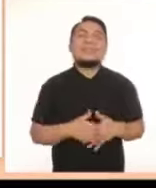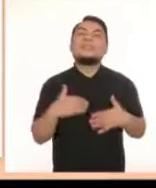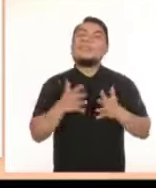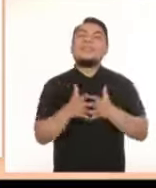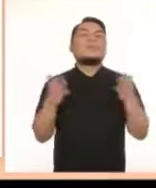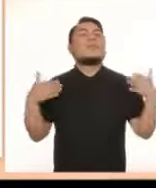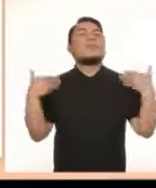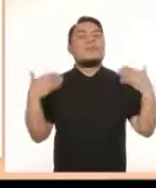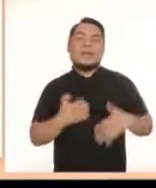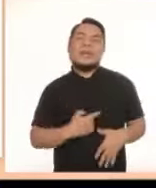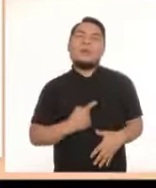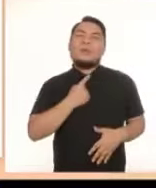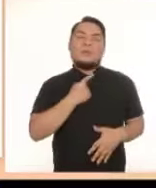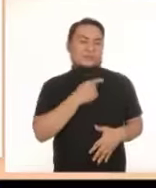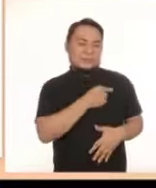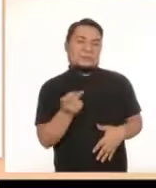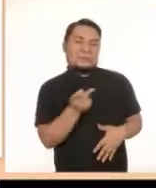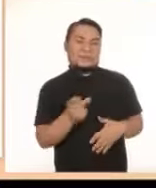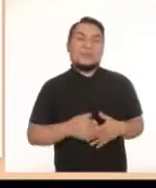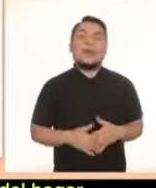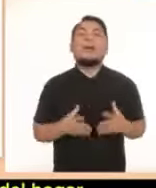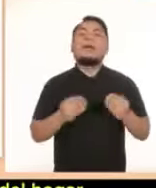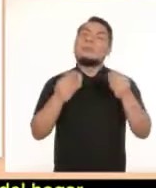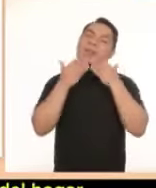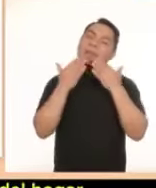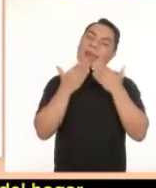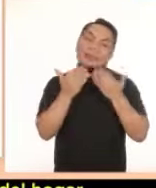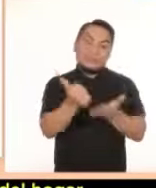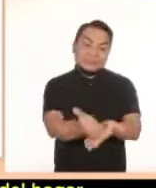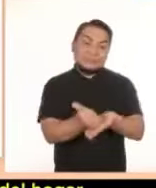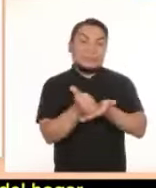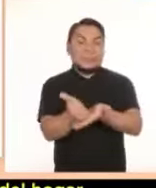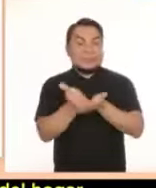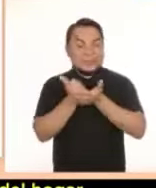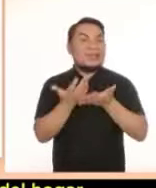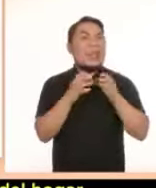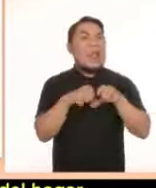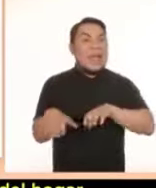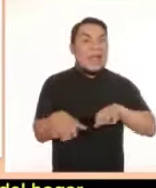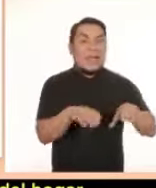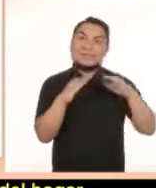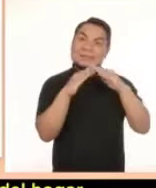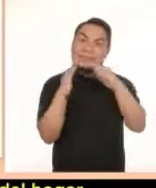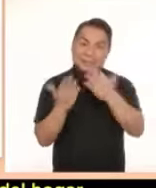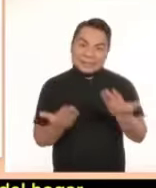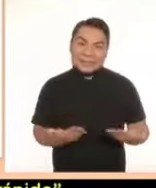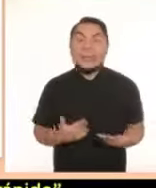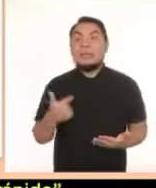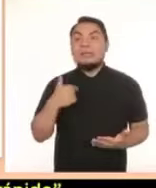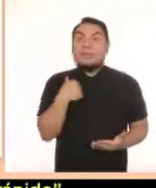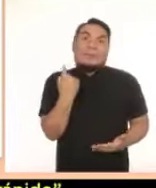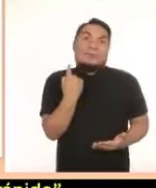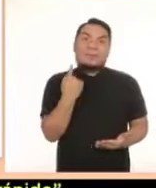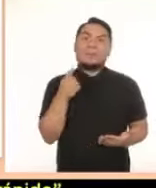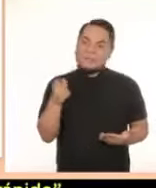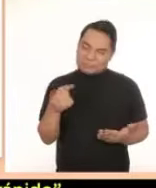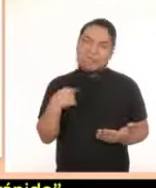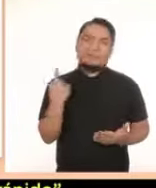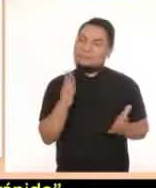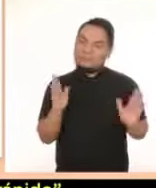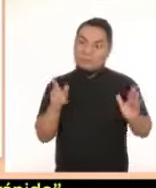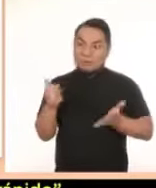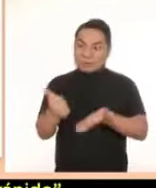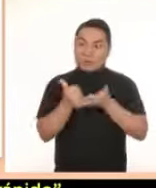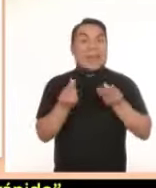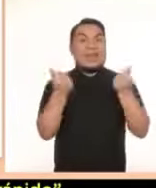fuerte. Estoy muy orgullosa de ustedes. Muchas gracias por ayudarme con las tareas del hogar. Sin ustedes, no